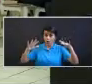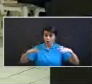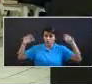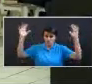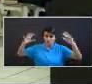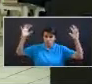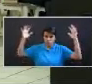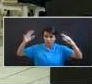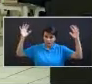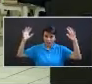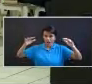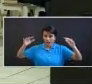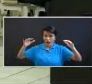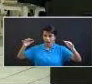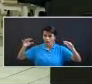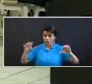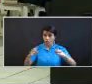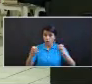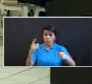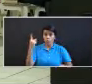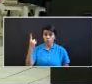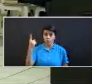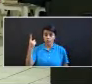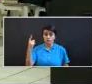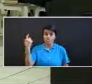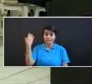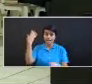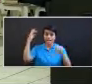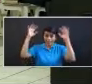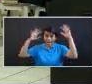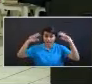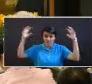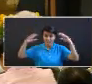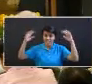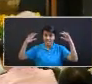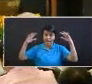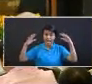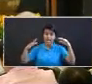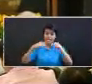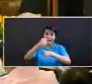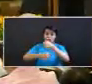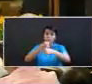aguacero, como uno de los que cayó, se recuerda, el año pasado,